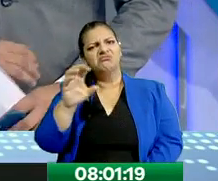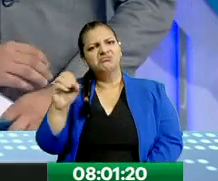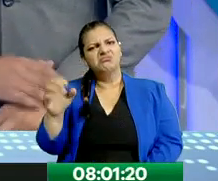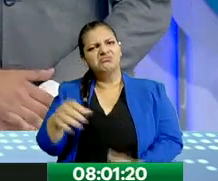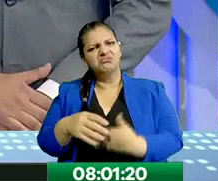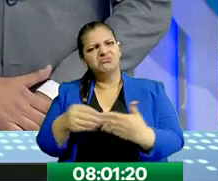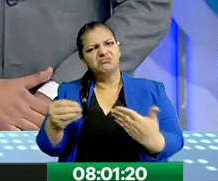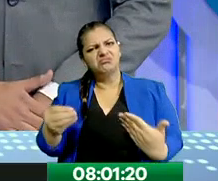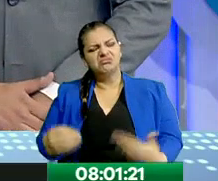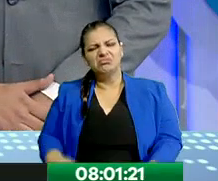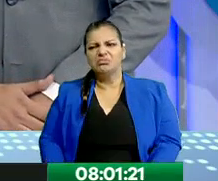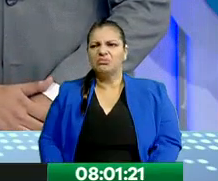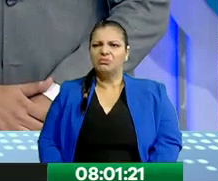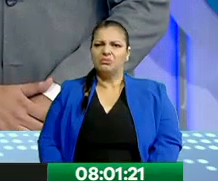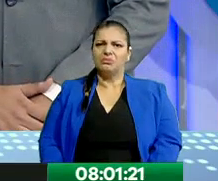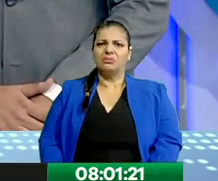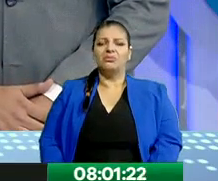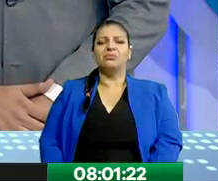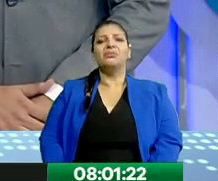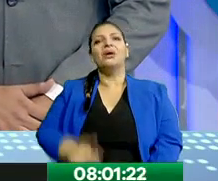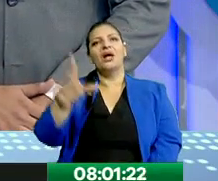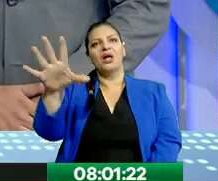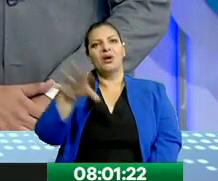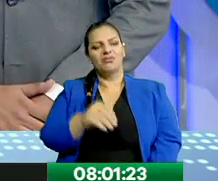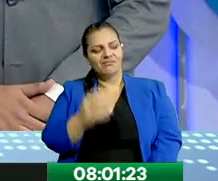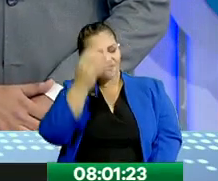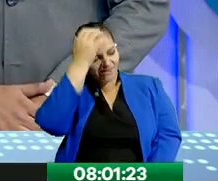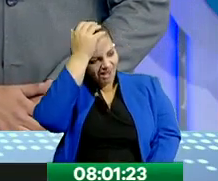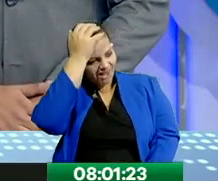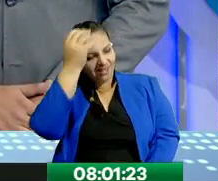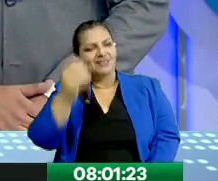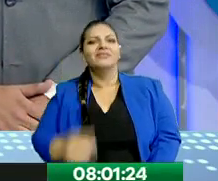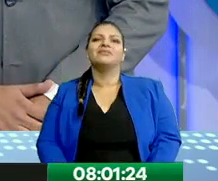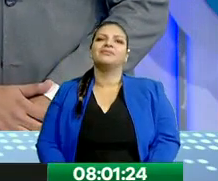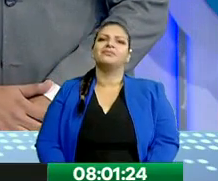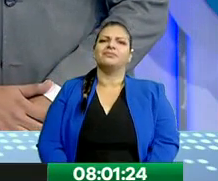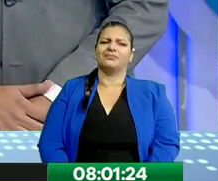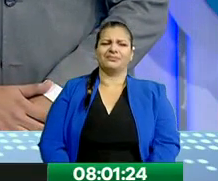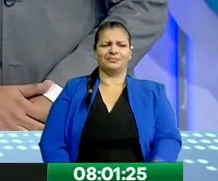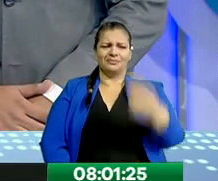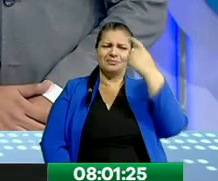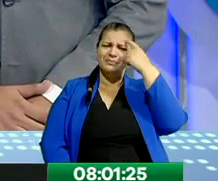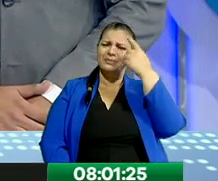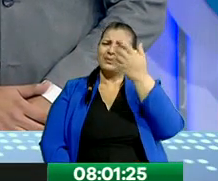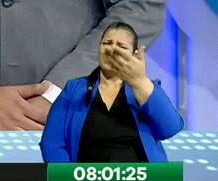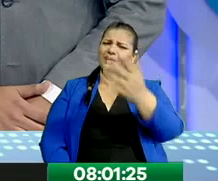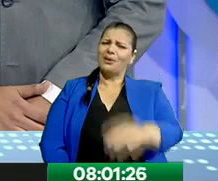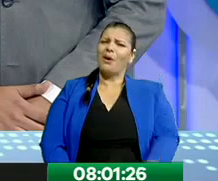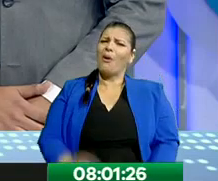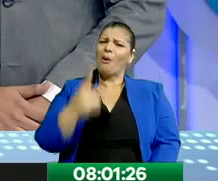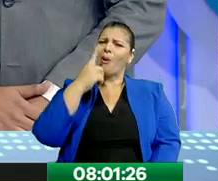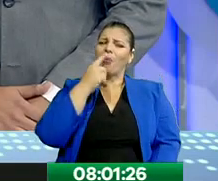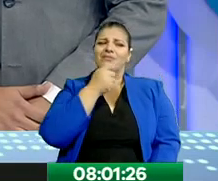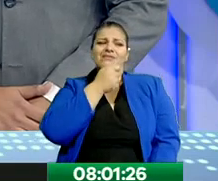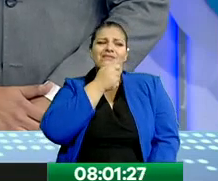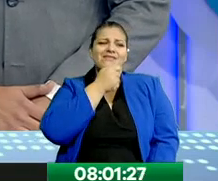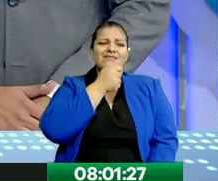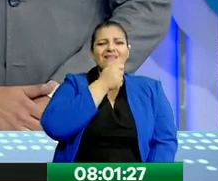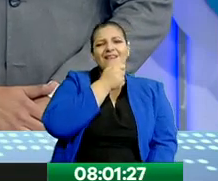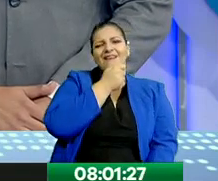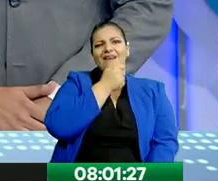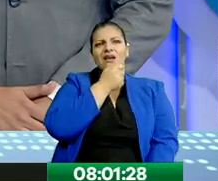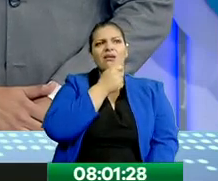Oye, pero es increíble, ¿no? ¿Tú crees que iba a gastar 500 latas por ir a ver a este jovencito? $500. Que no es tan